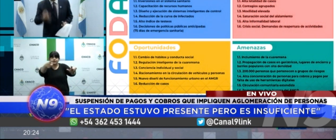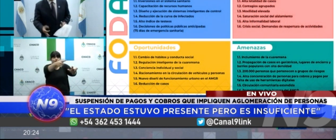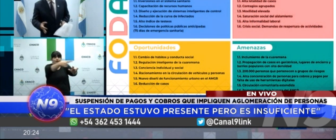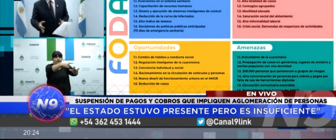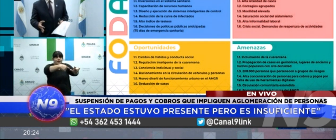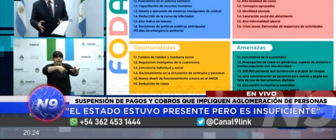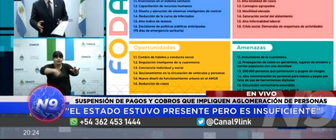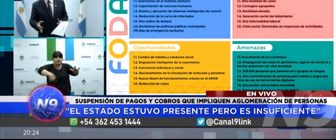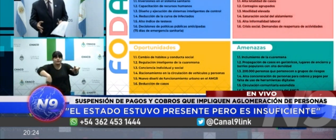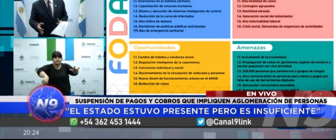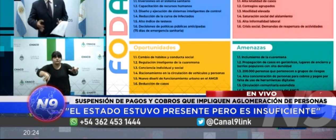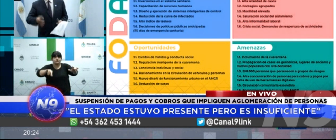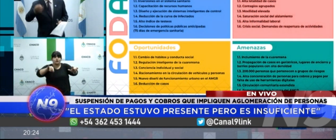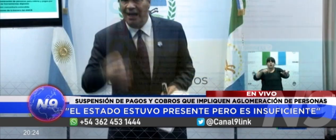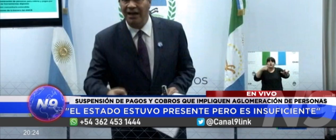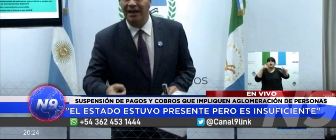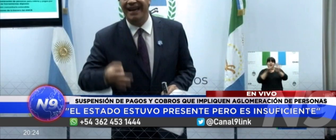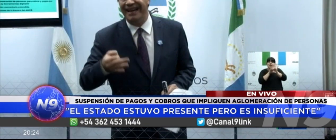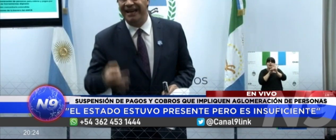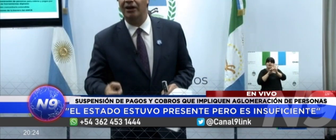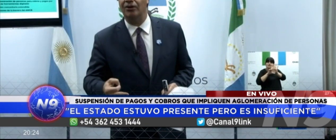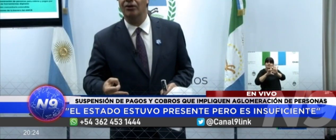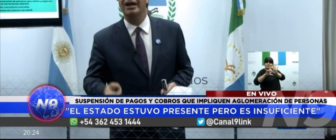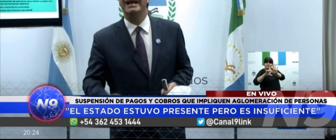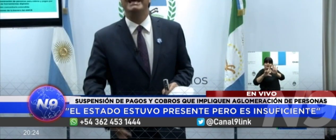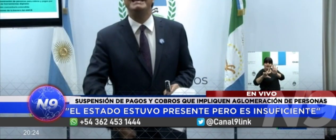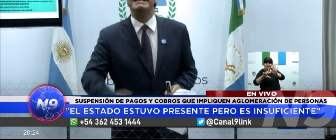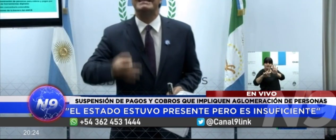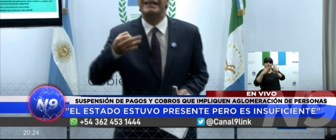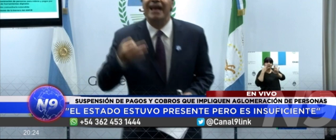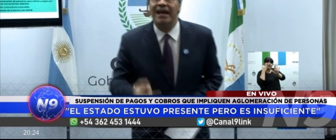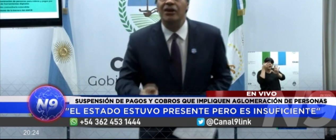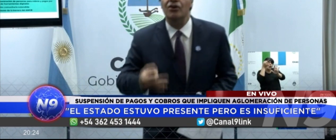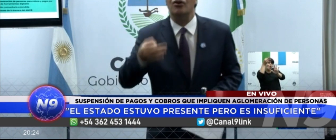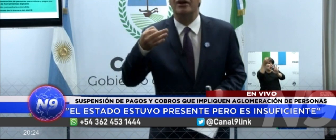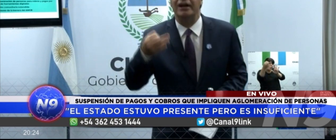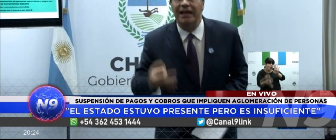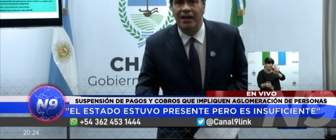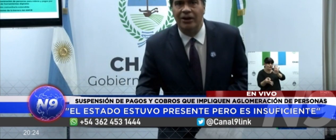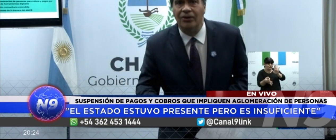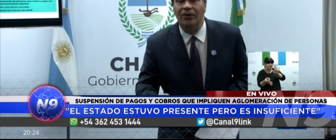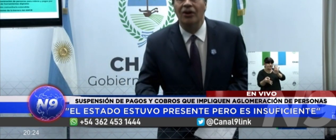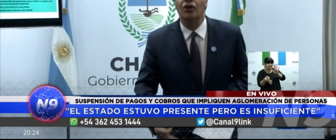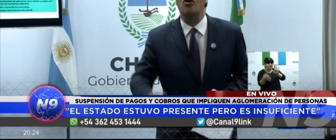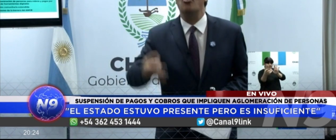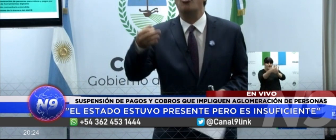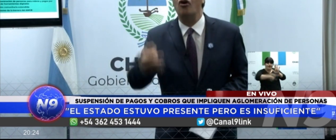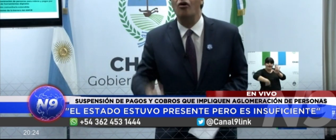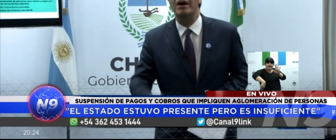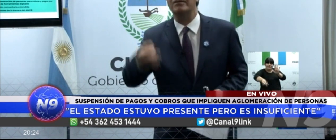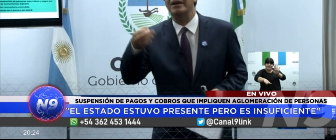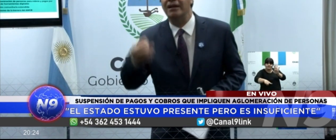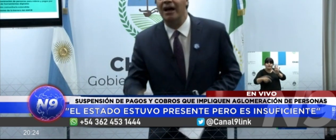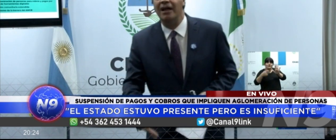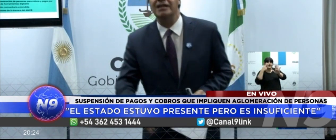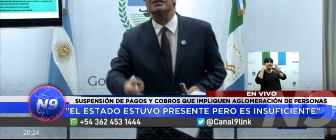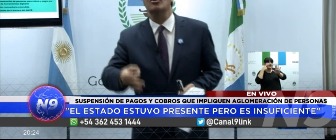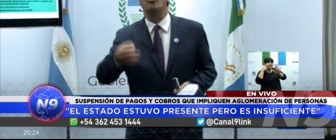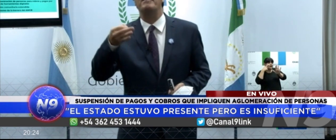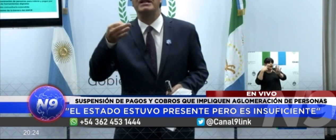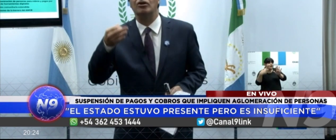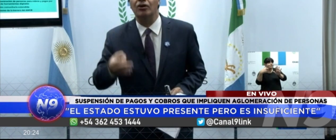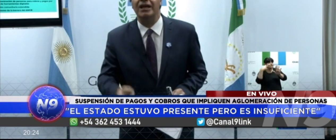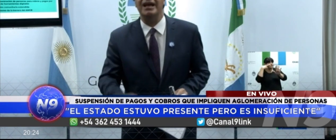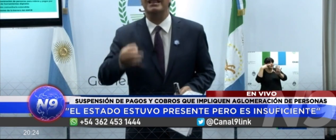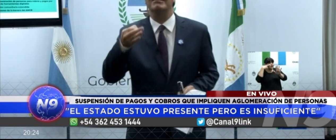200.000 personas que están en riesgo y serio riesgo, con comarbilidades